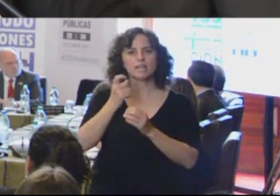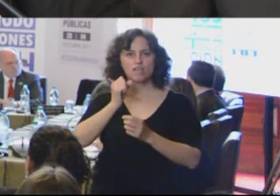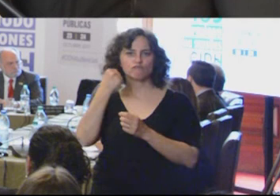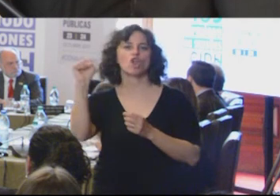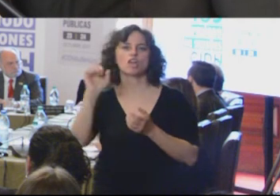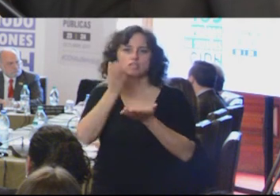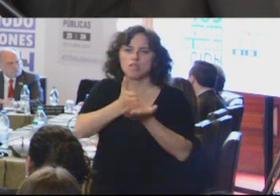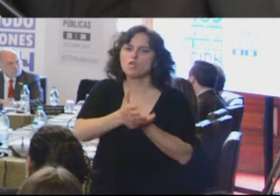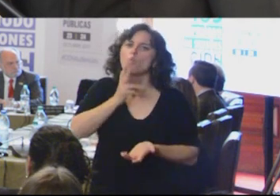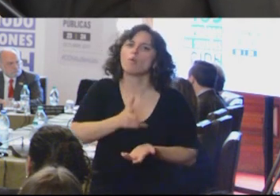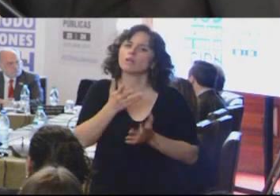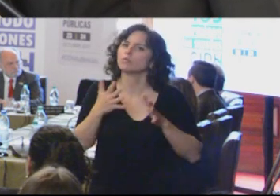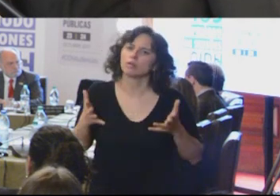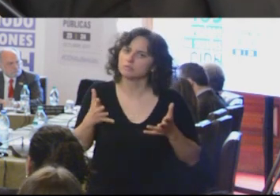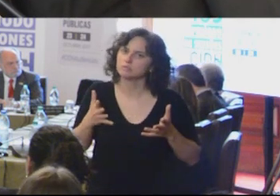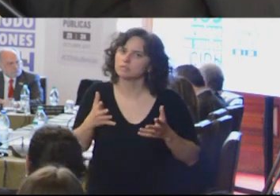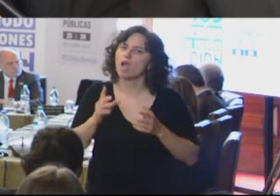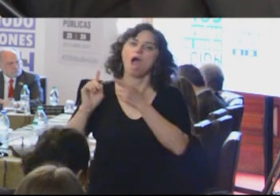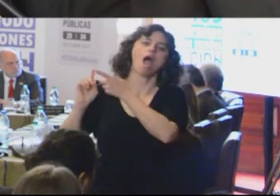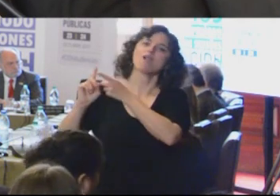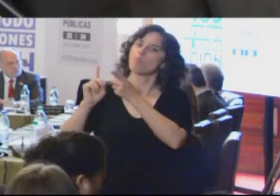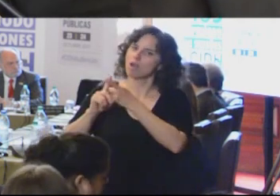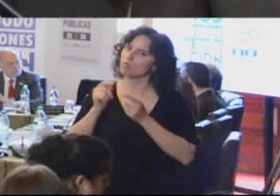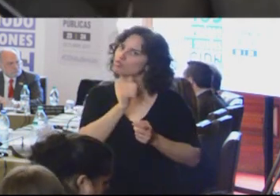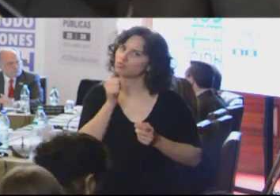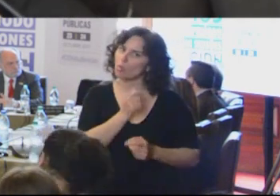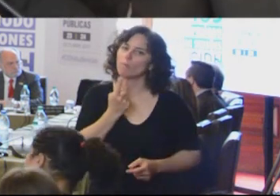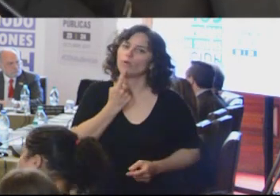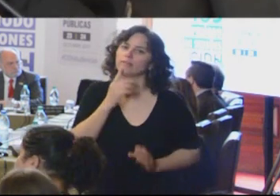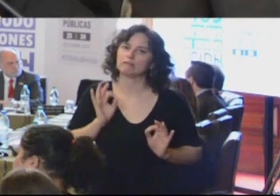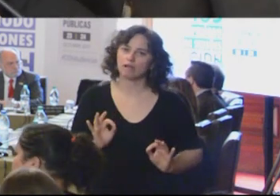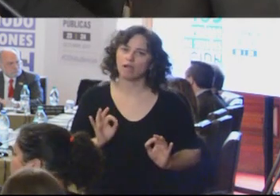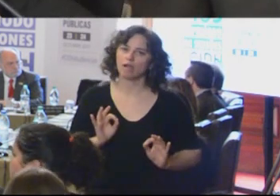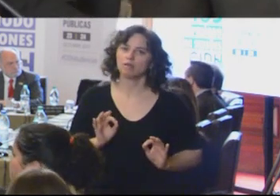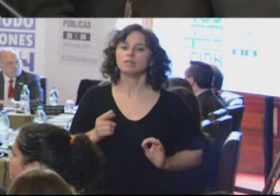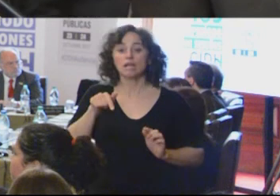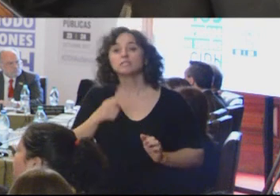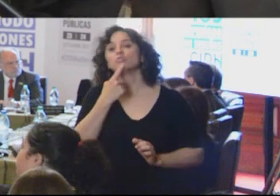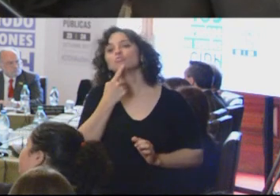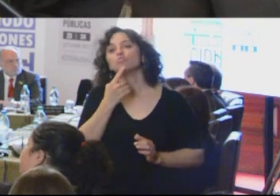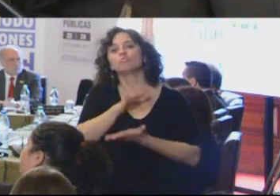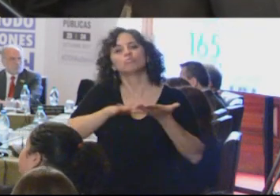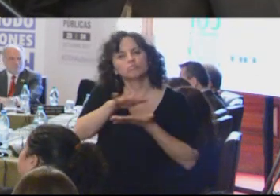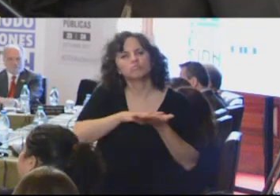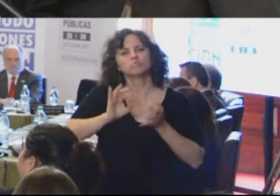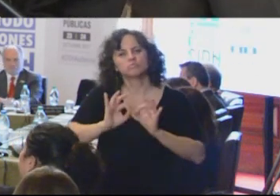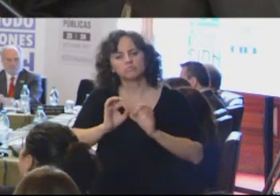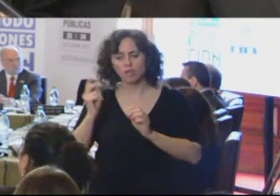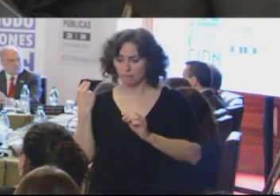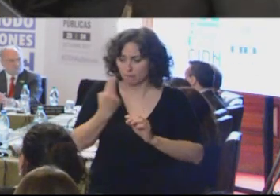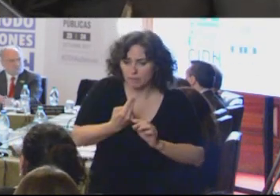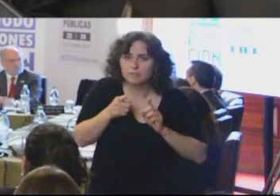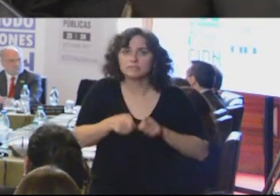es un acuerdo y una solución política está solución política ha permitido como lo ha señalado